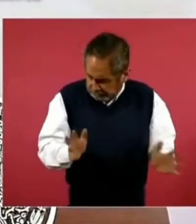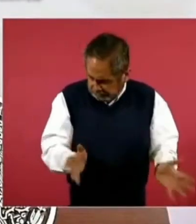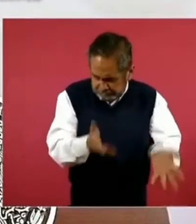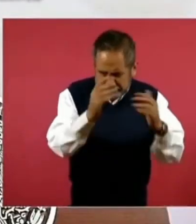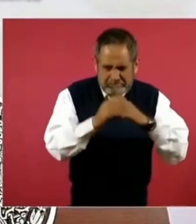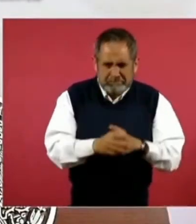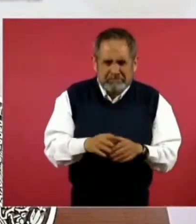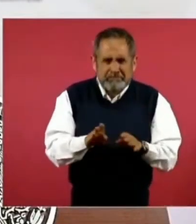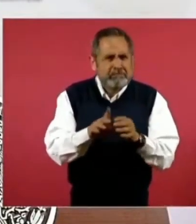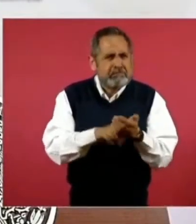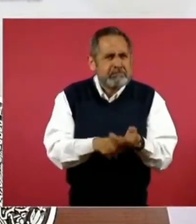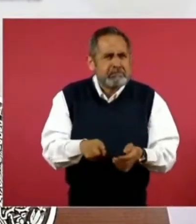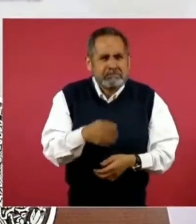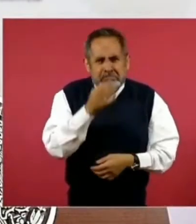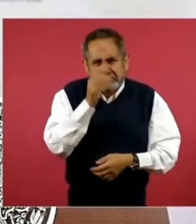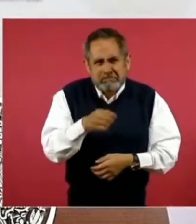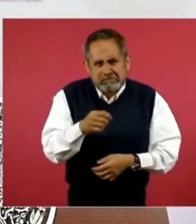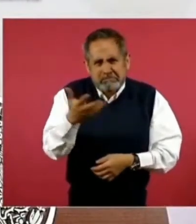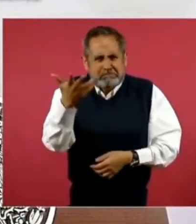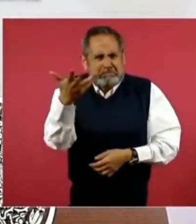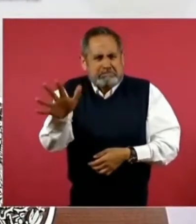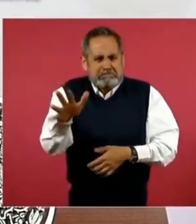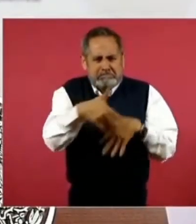Como unas 10.